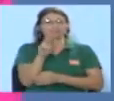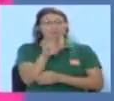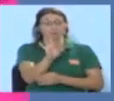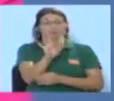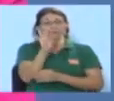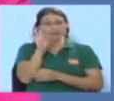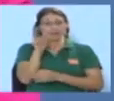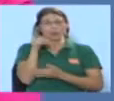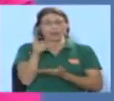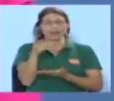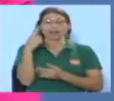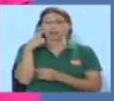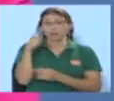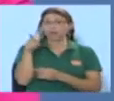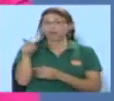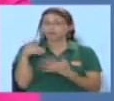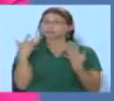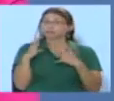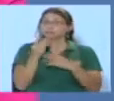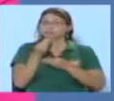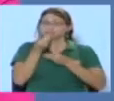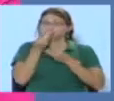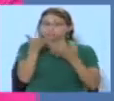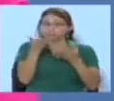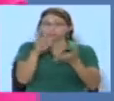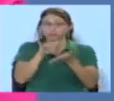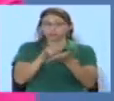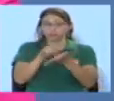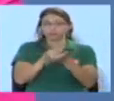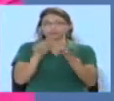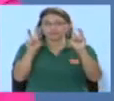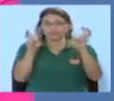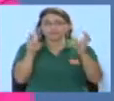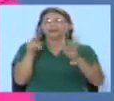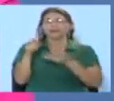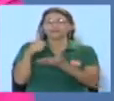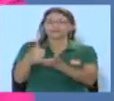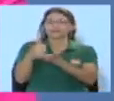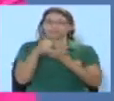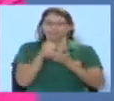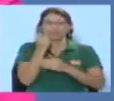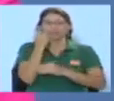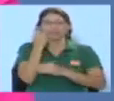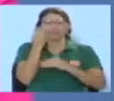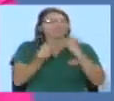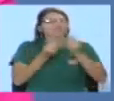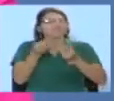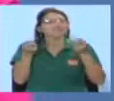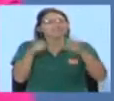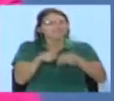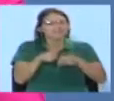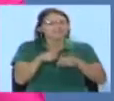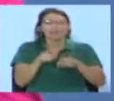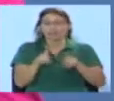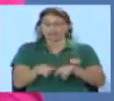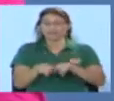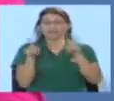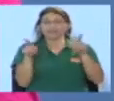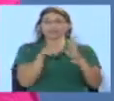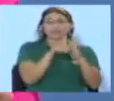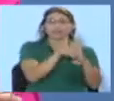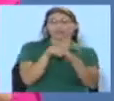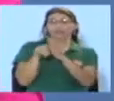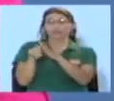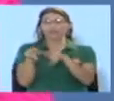estado manifestando sobre este tema, nos va a ayudar a entender cómo es que realmente funciona, cuáles son las diferencias del modelo